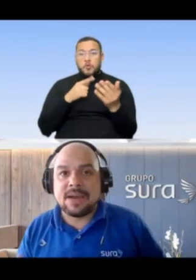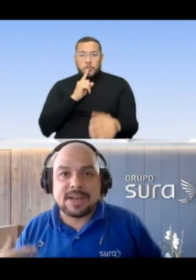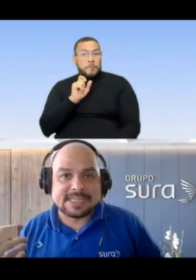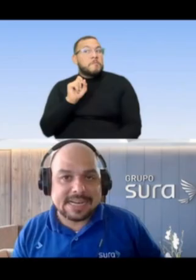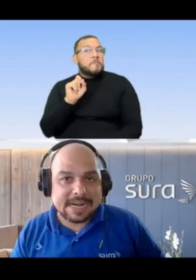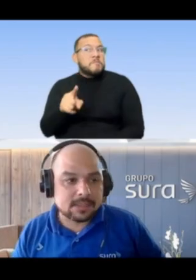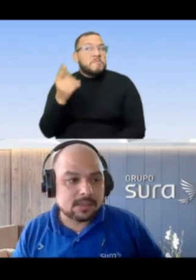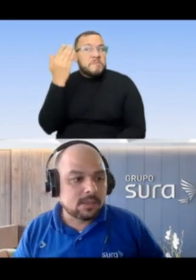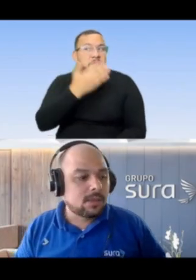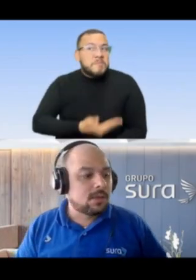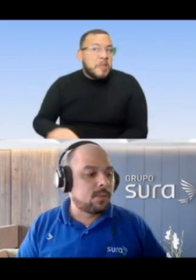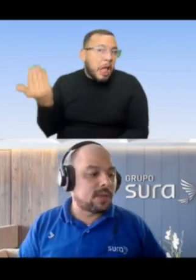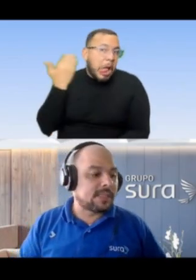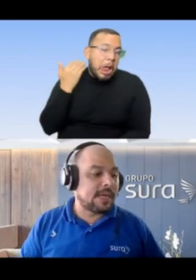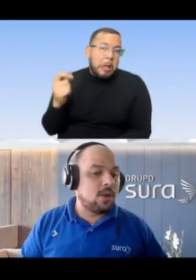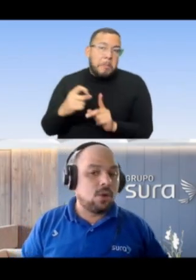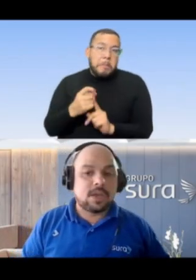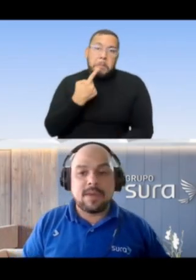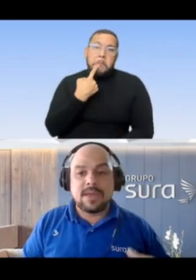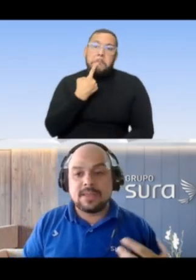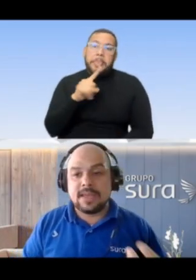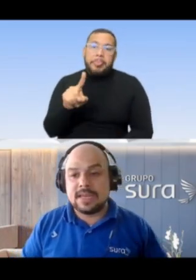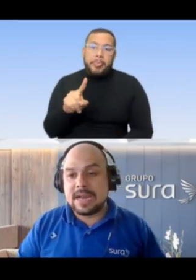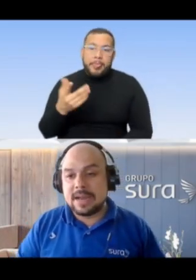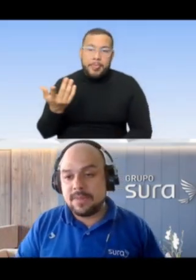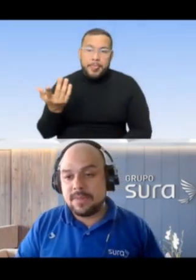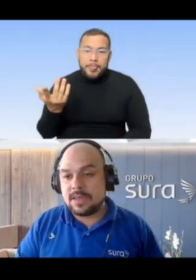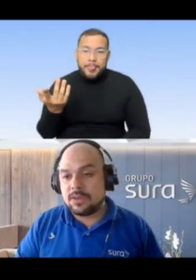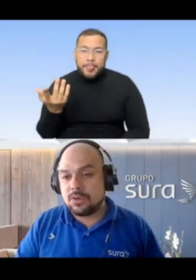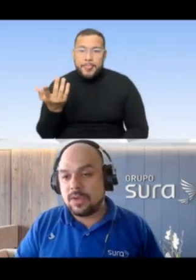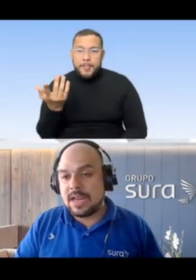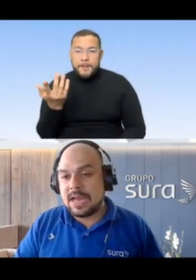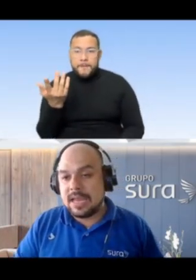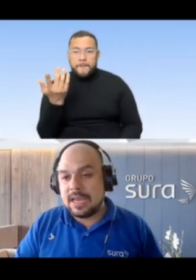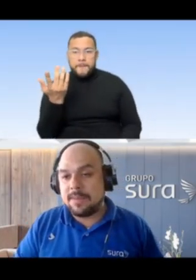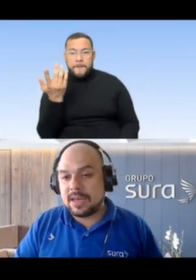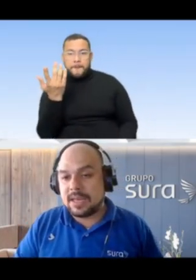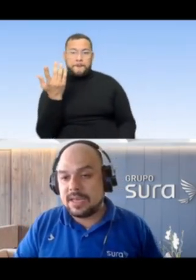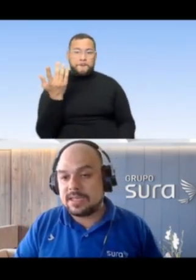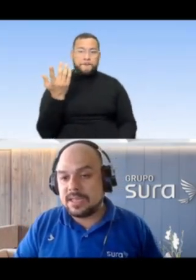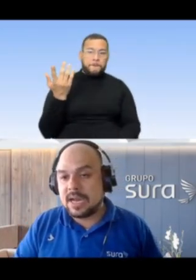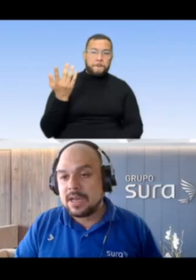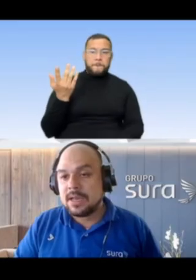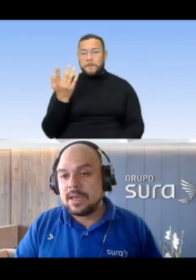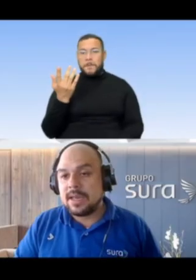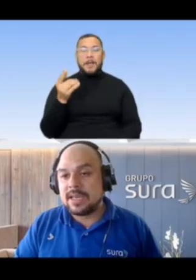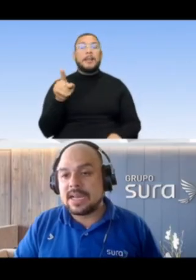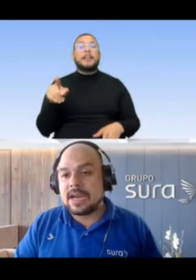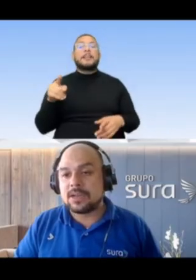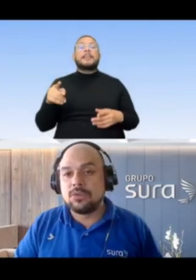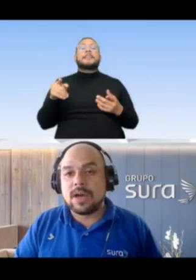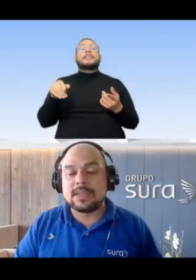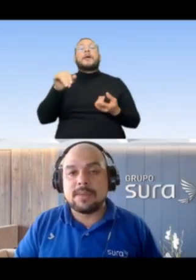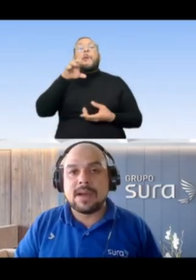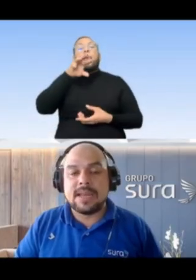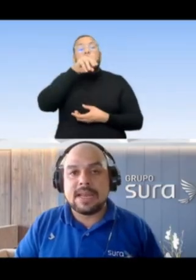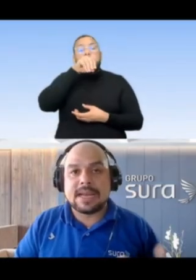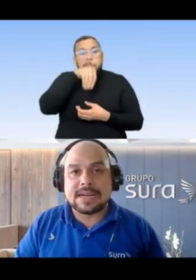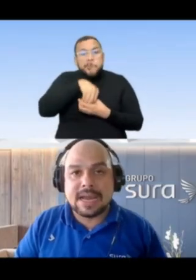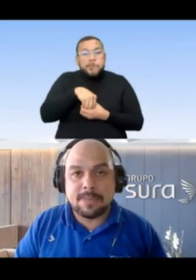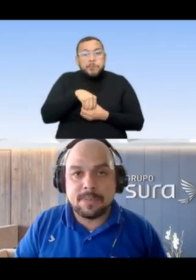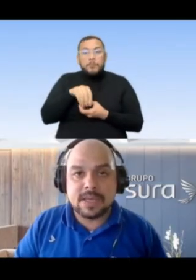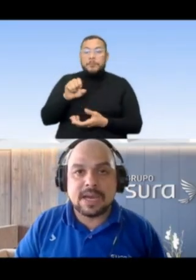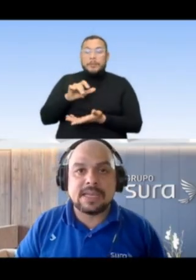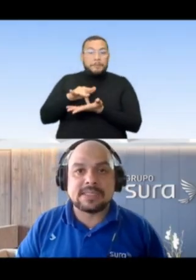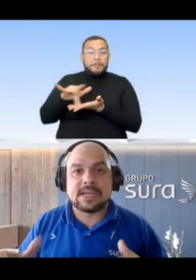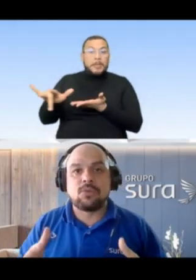voy a enseñar palabras raras, porque es que lo que me interesa a mí dentro de la emergencia es actuar de